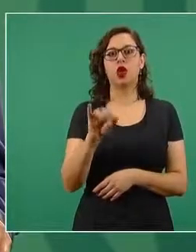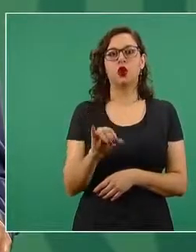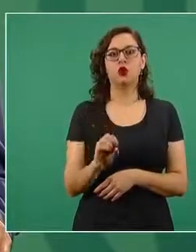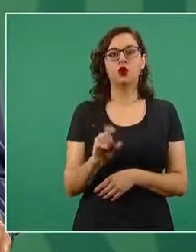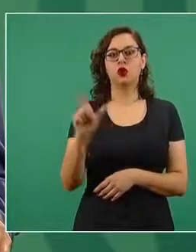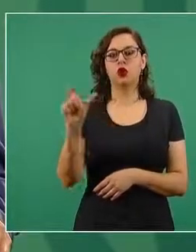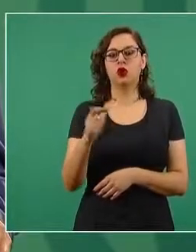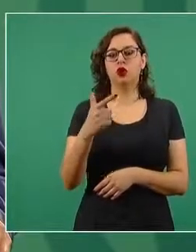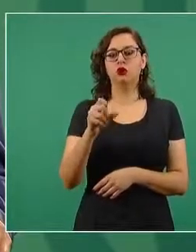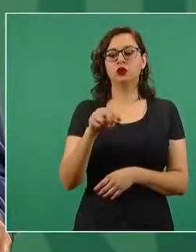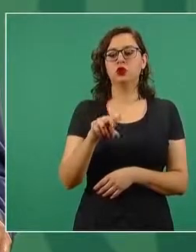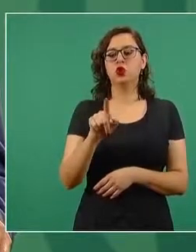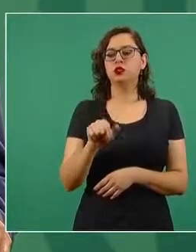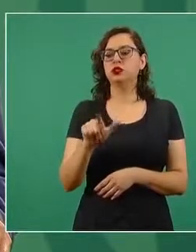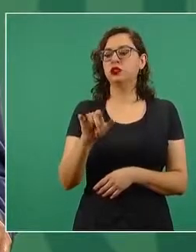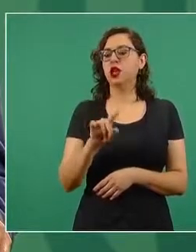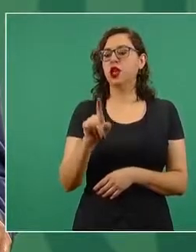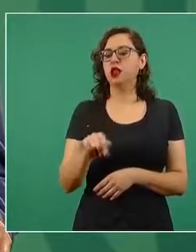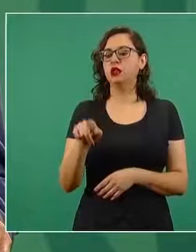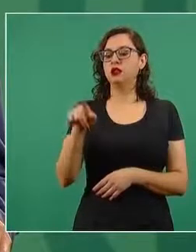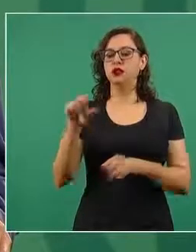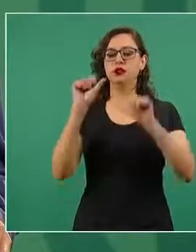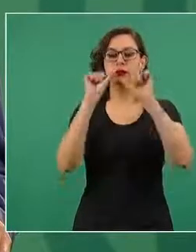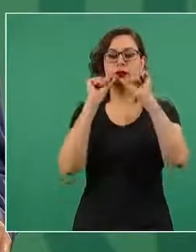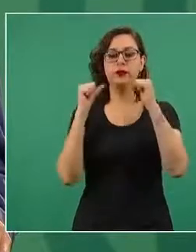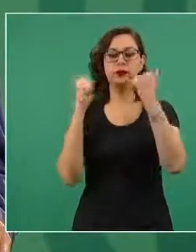los de la asociación,